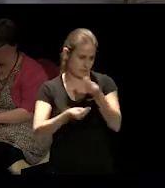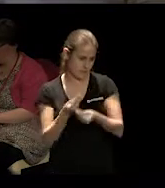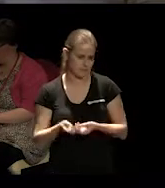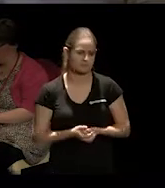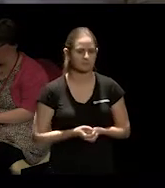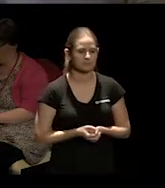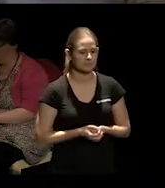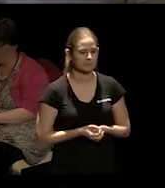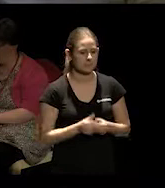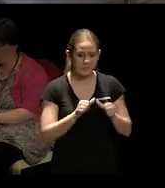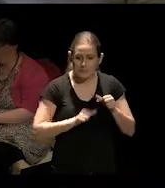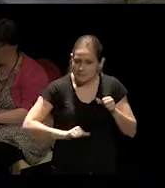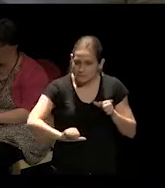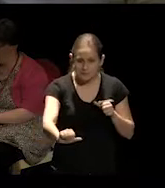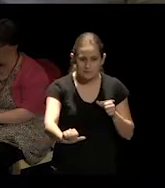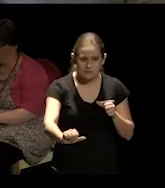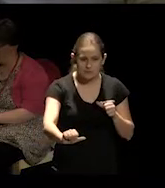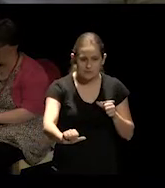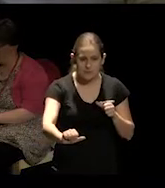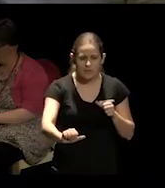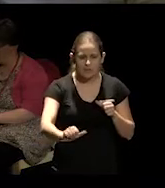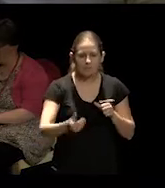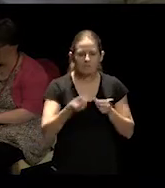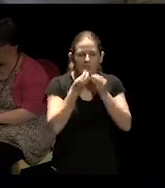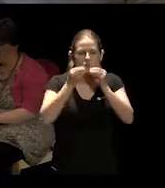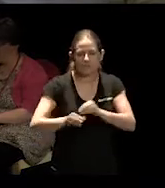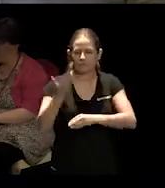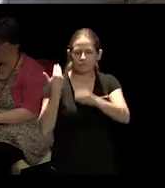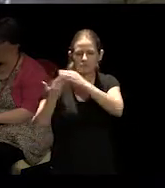Bueno, a partir de todo ese legado se han ido